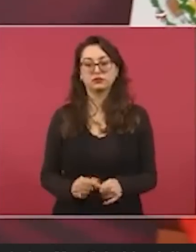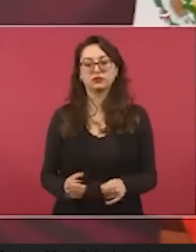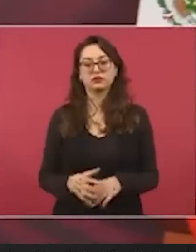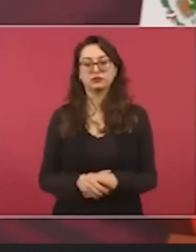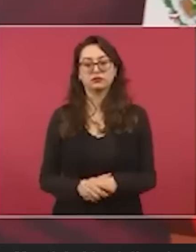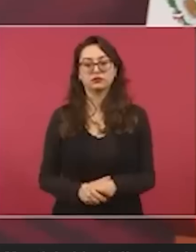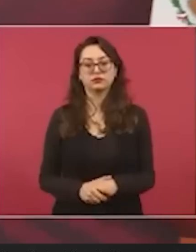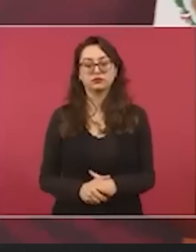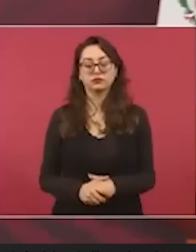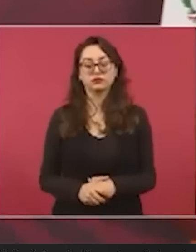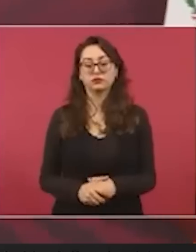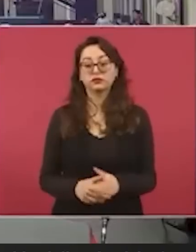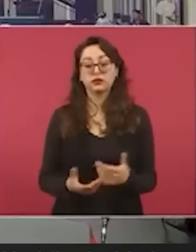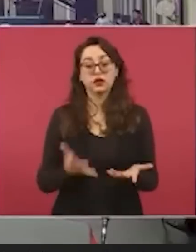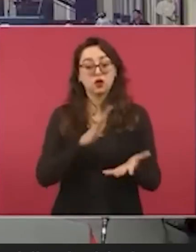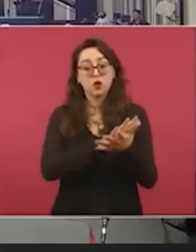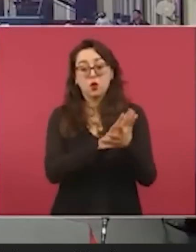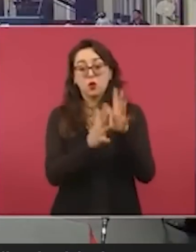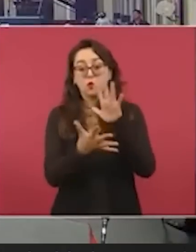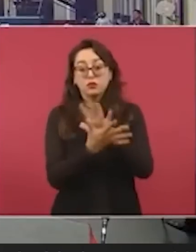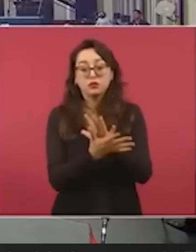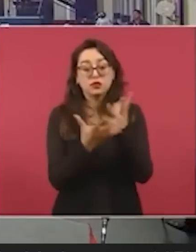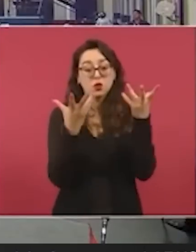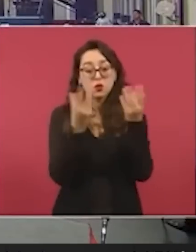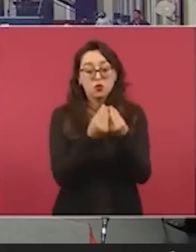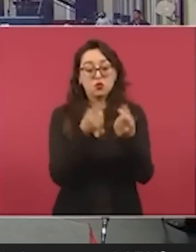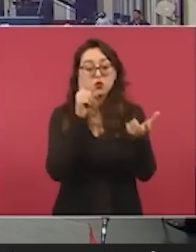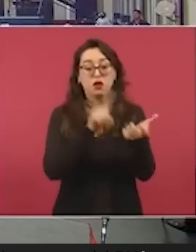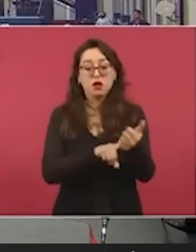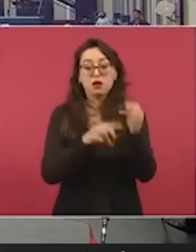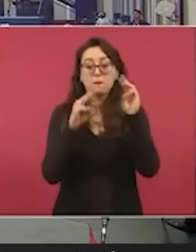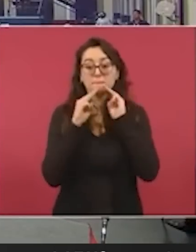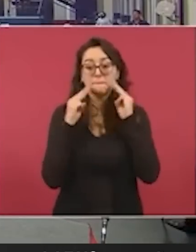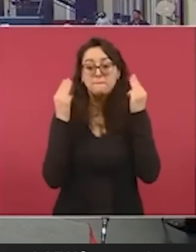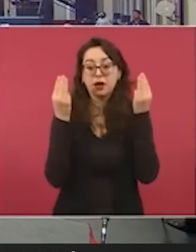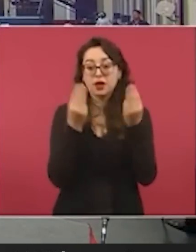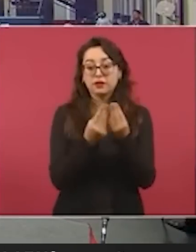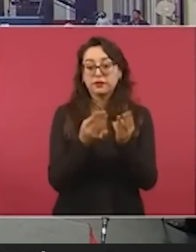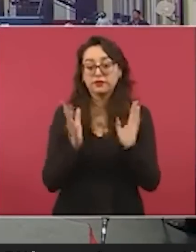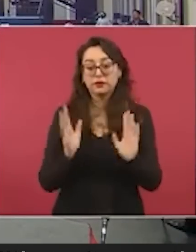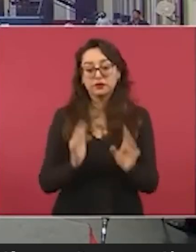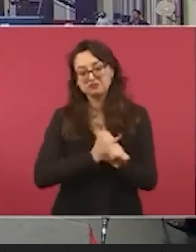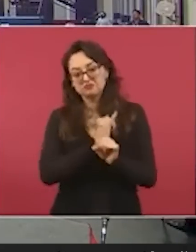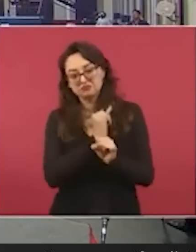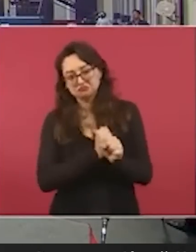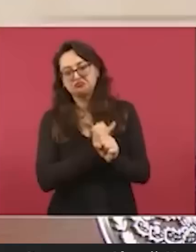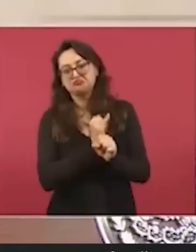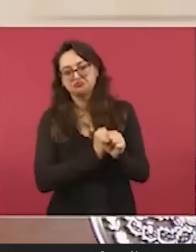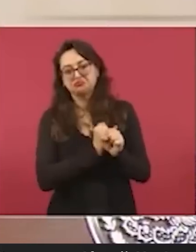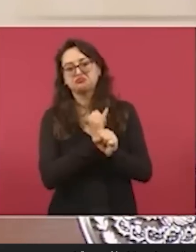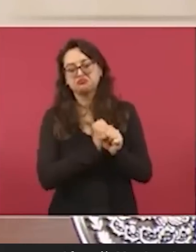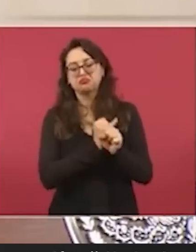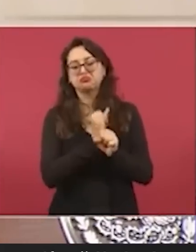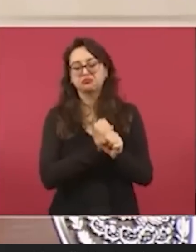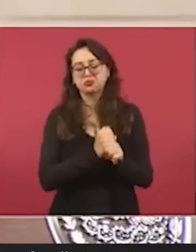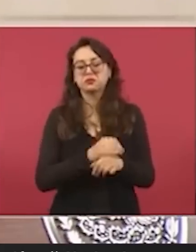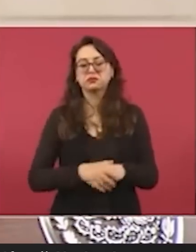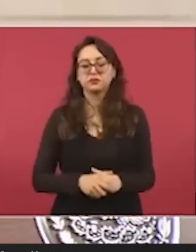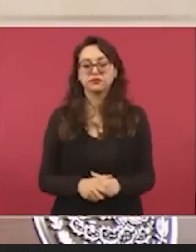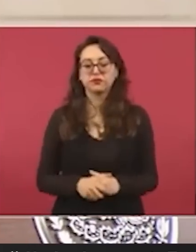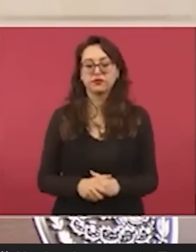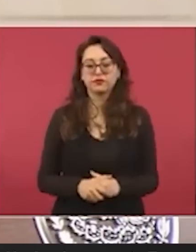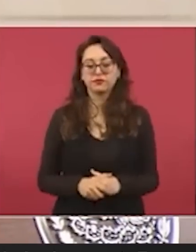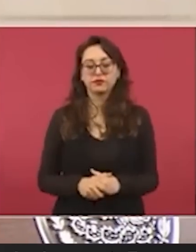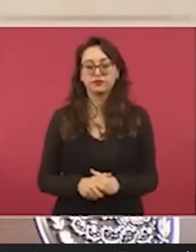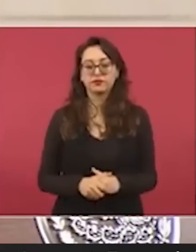¿Por qué no mejor presentar? Porque no vamos nosotros a convertir en